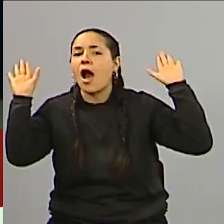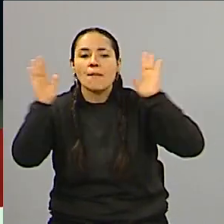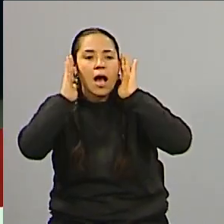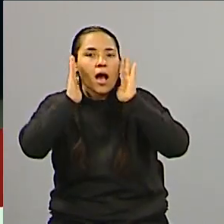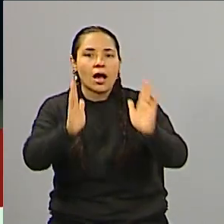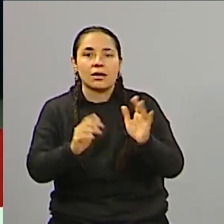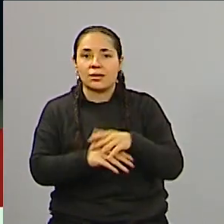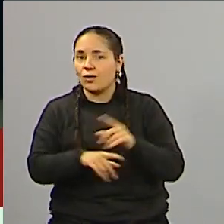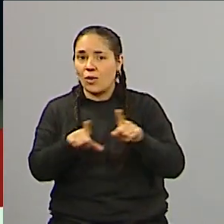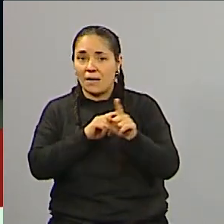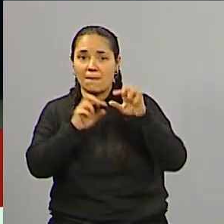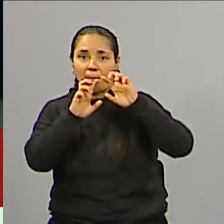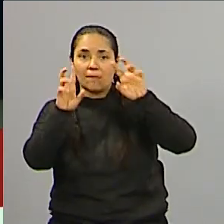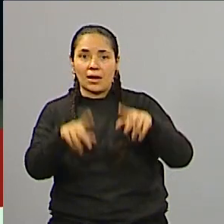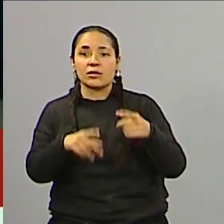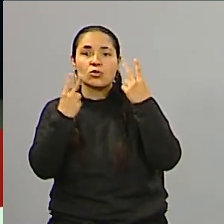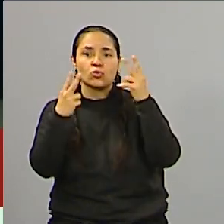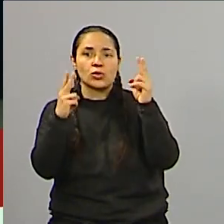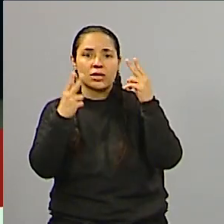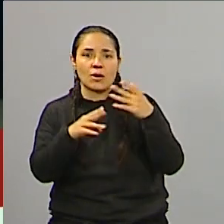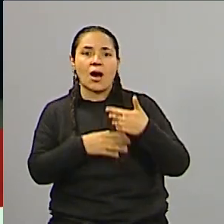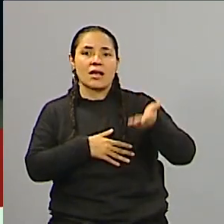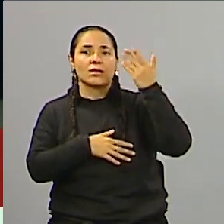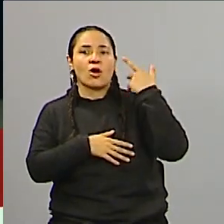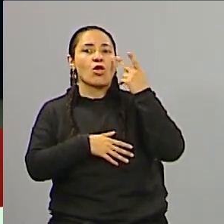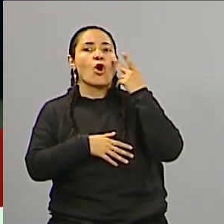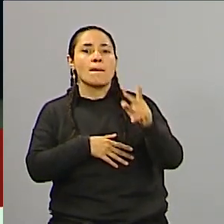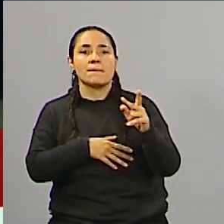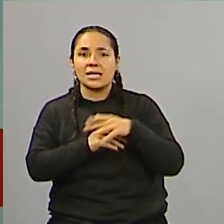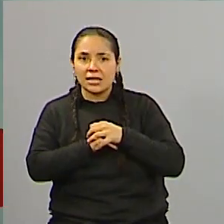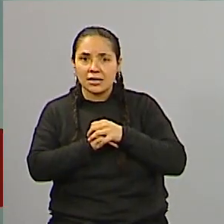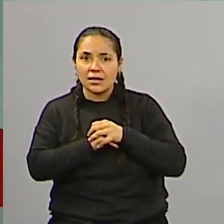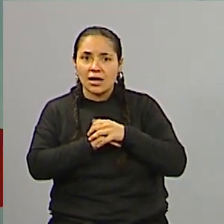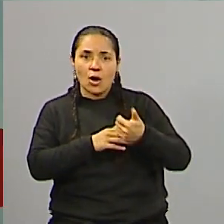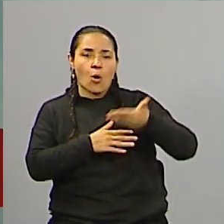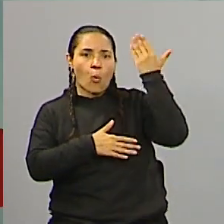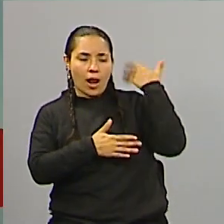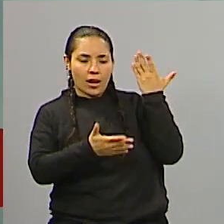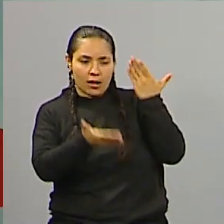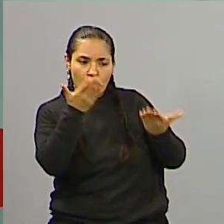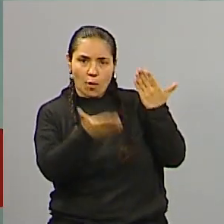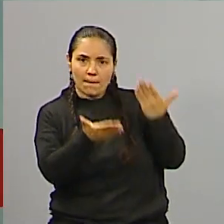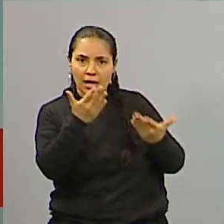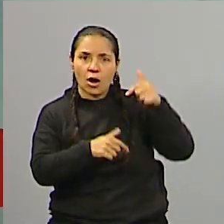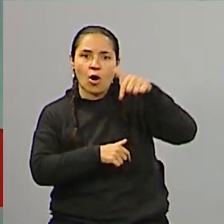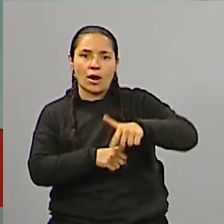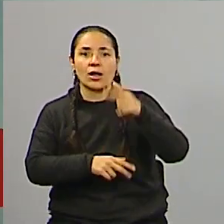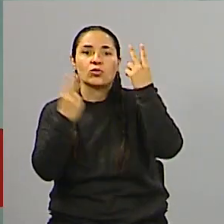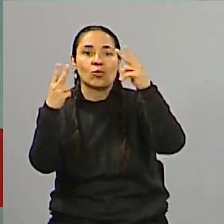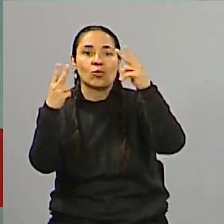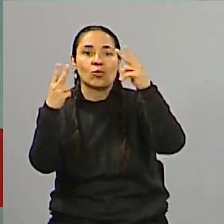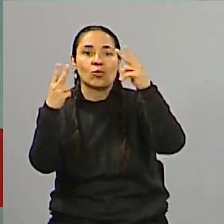uno, si va a acompañar a alguien, no se va a someter a una persona que pueda estar cuestionada. Yo hablo mucho